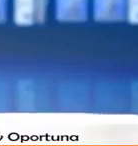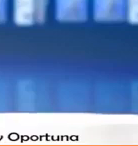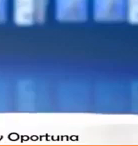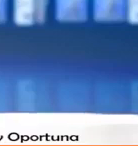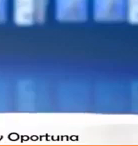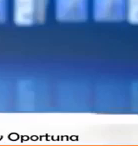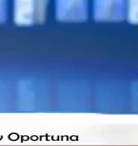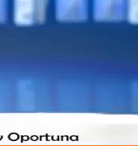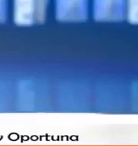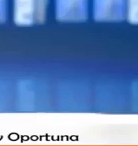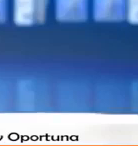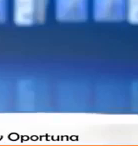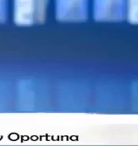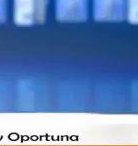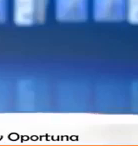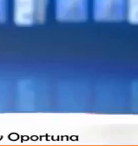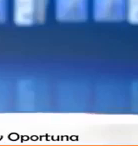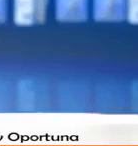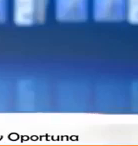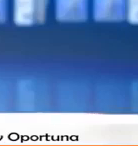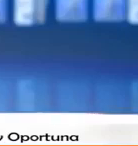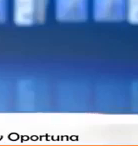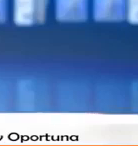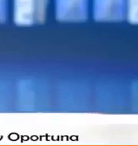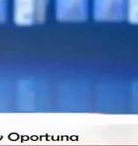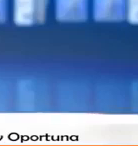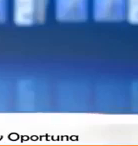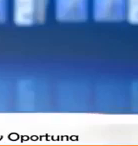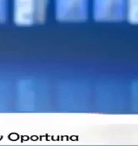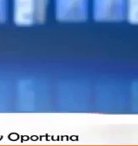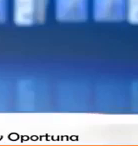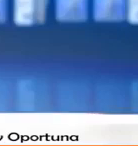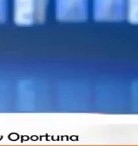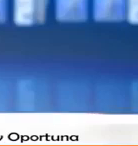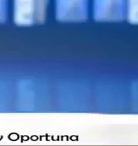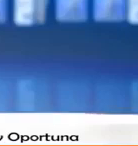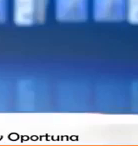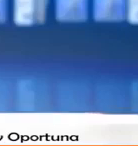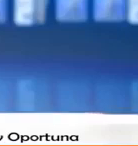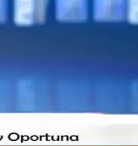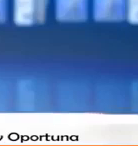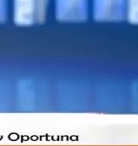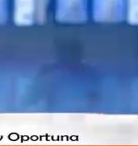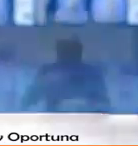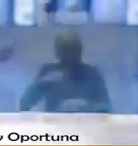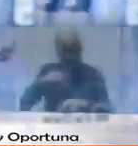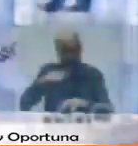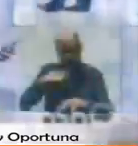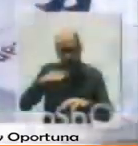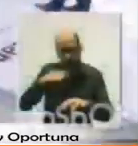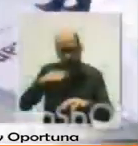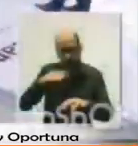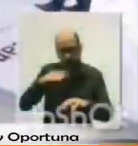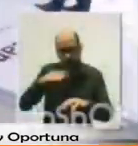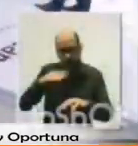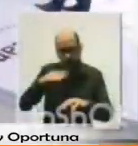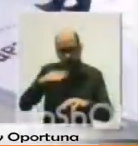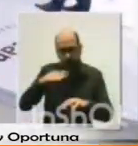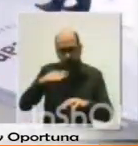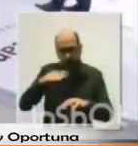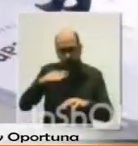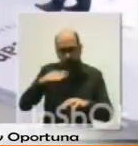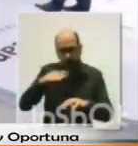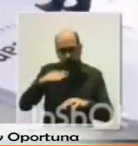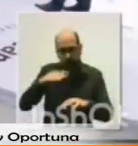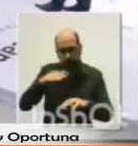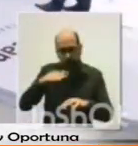están dando un contrato. No es un contrato, les están dando una plaza definitiva. Pero también hay que ver